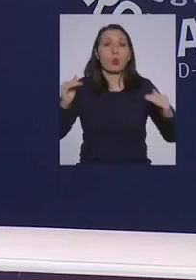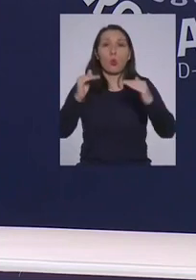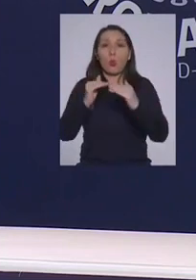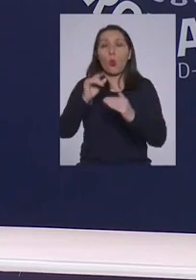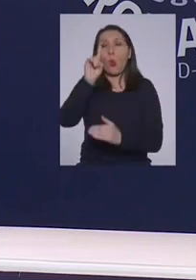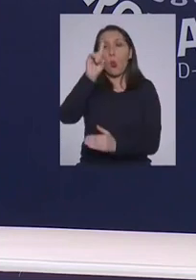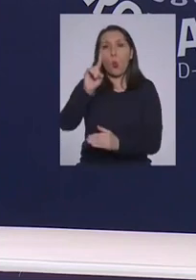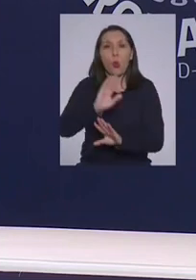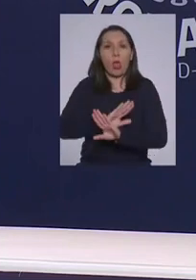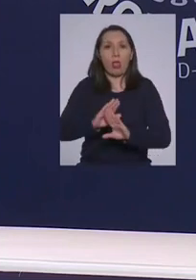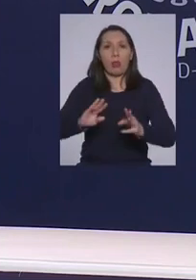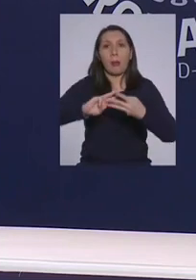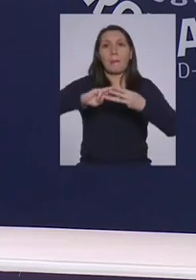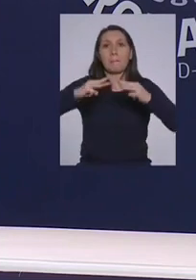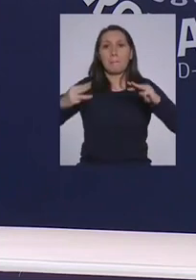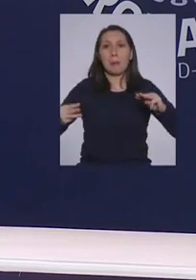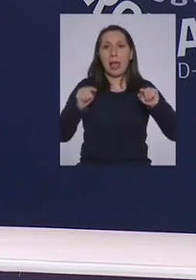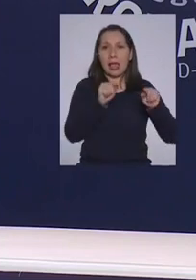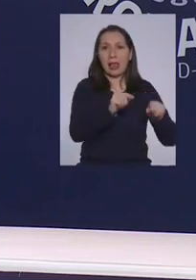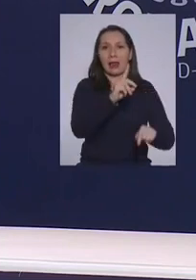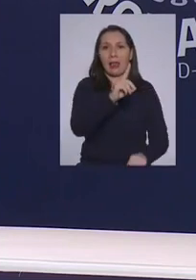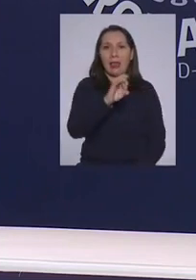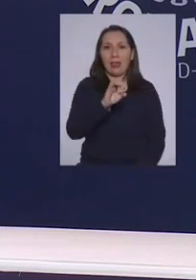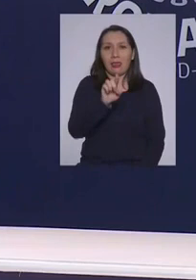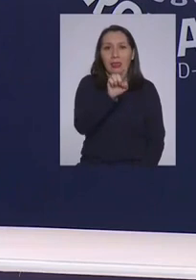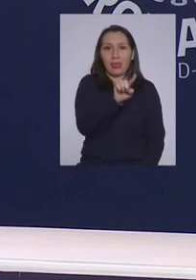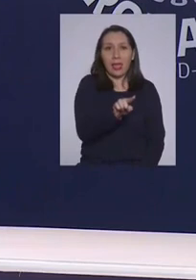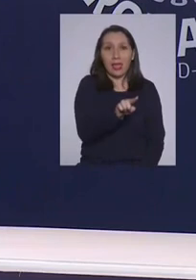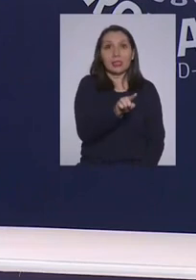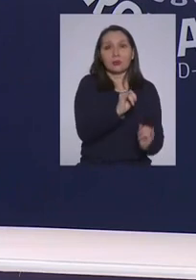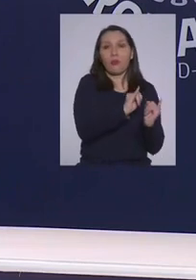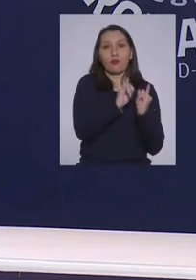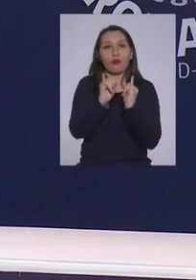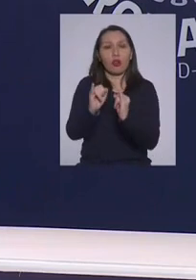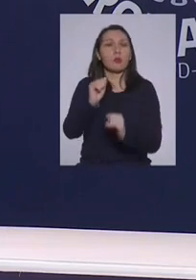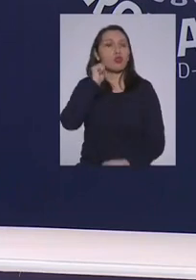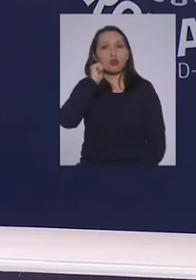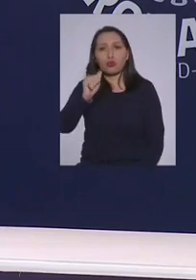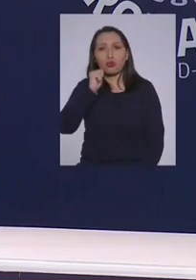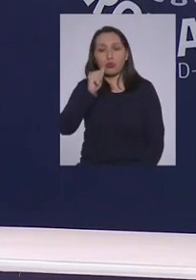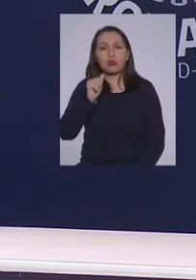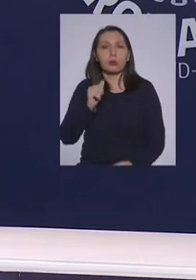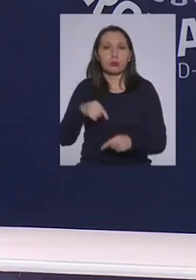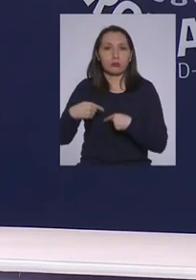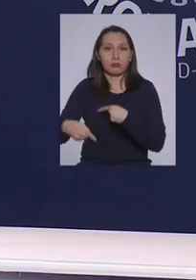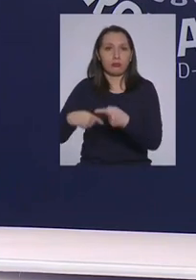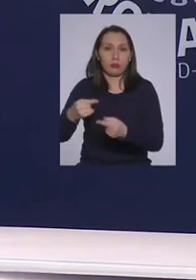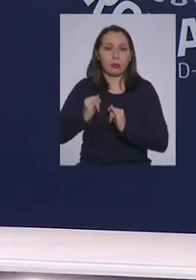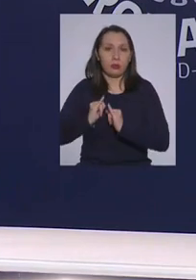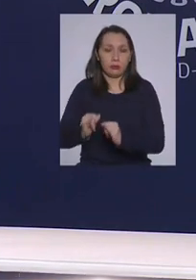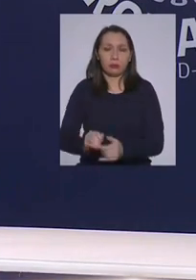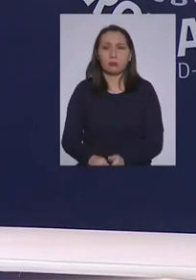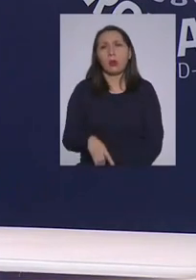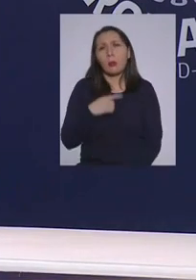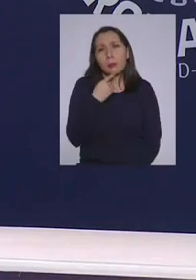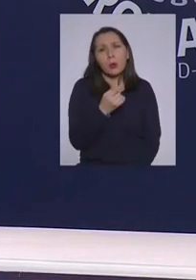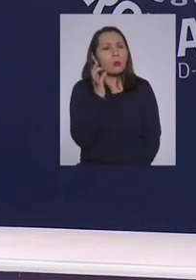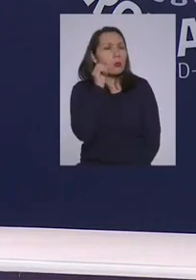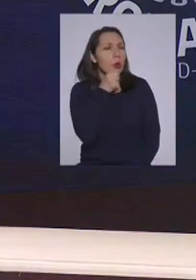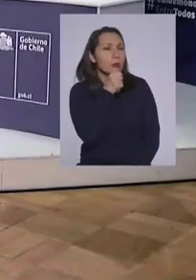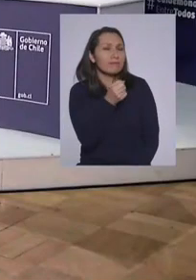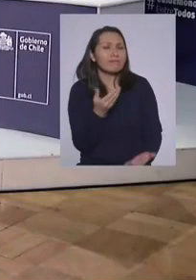usar solamente la metodología del DEIS para poder dar la información en el informe diario. Pero,